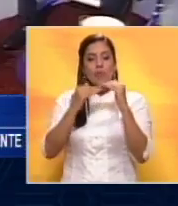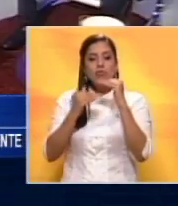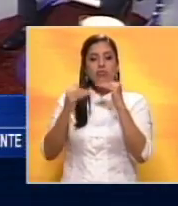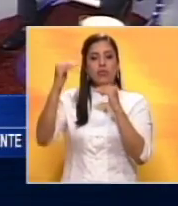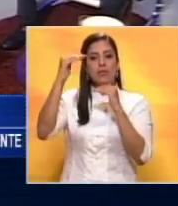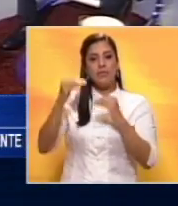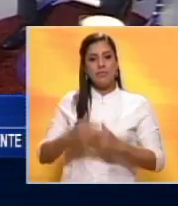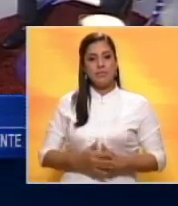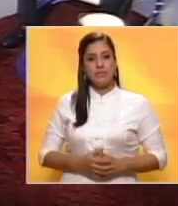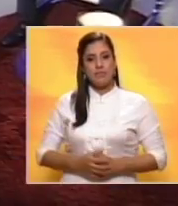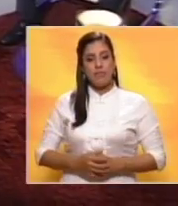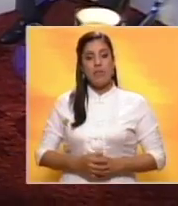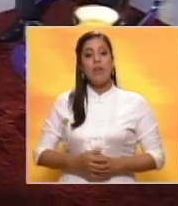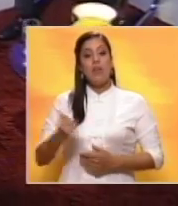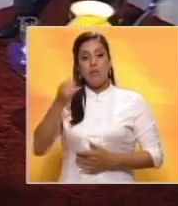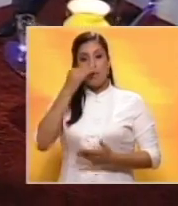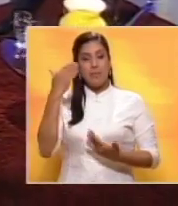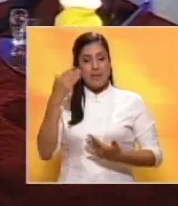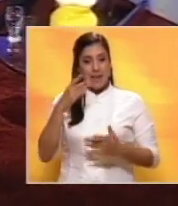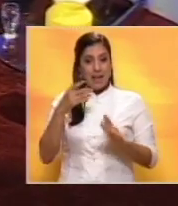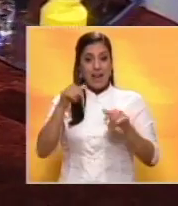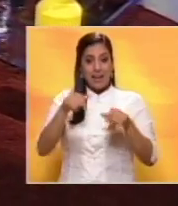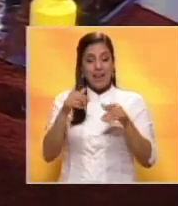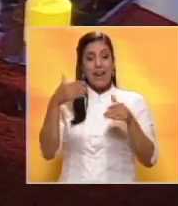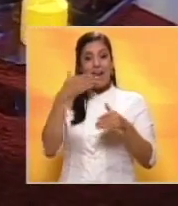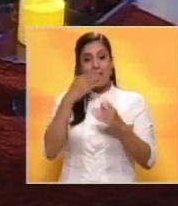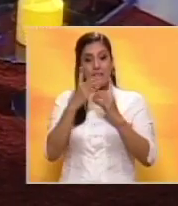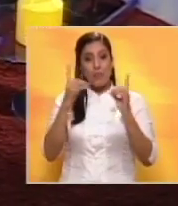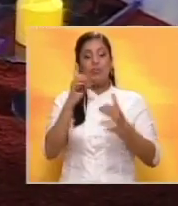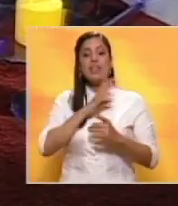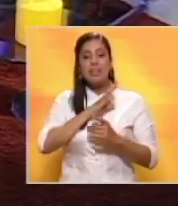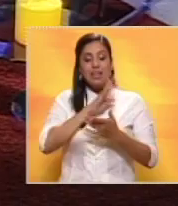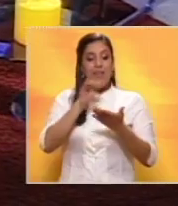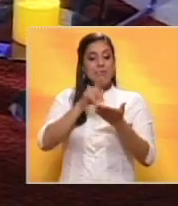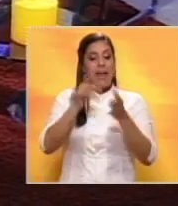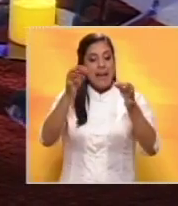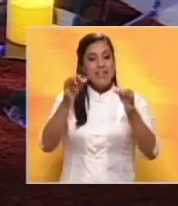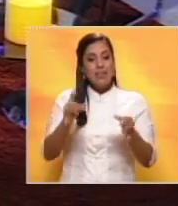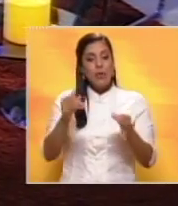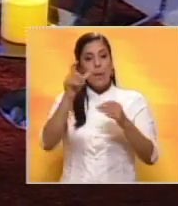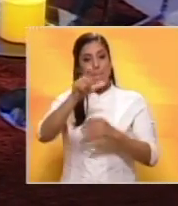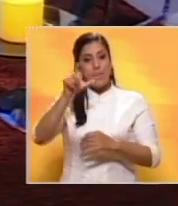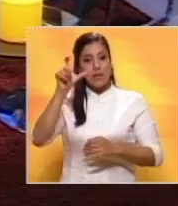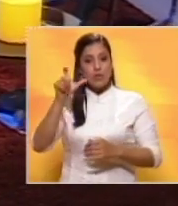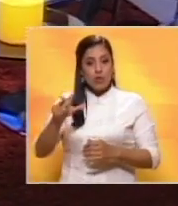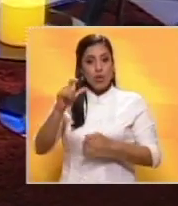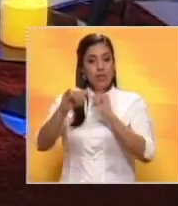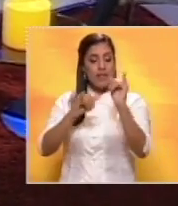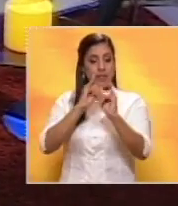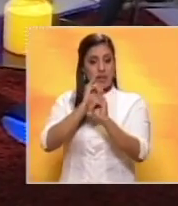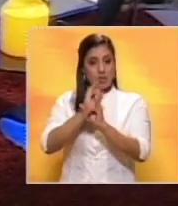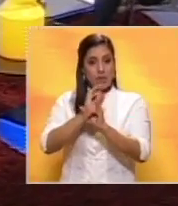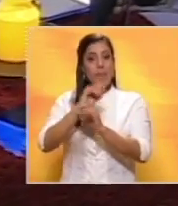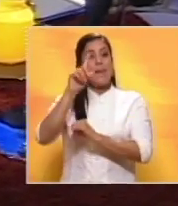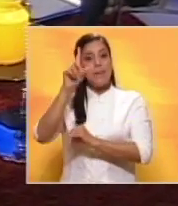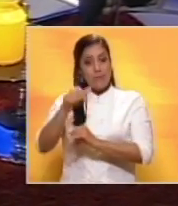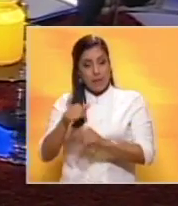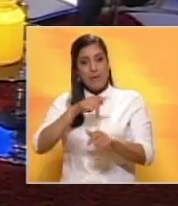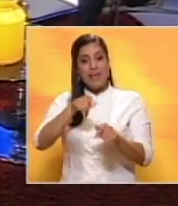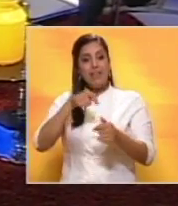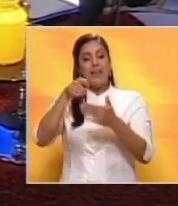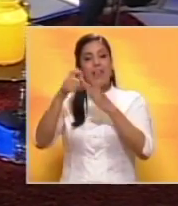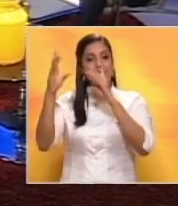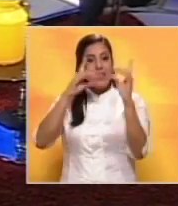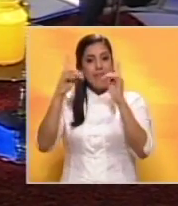crecemos. Silva aseveró que la Carta Magna debe contemplar garantías a los inversores internacionales y que éstas